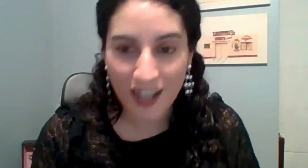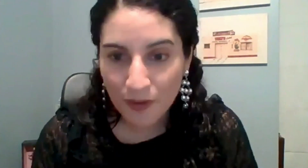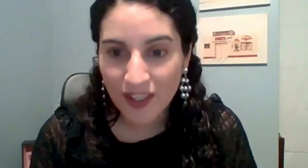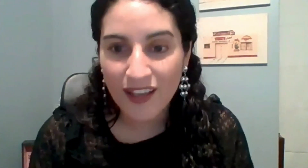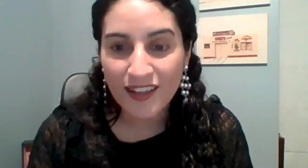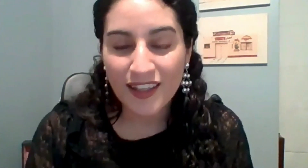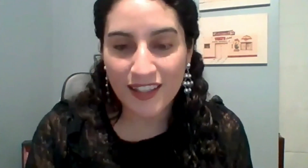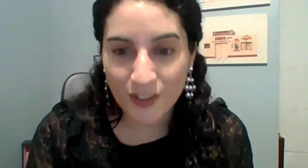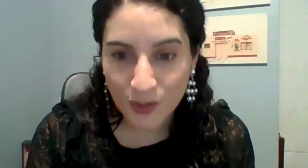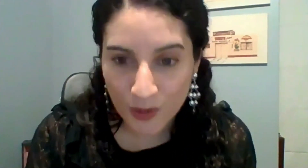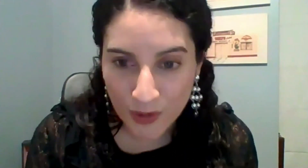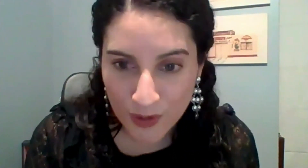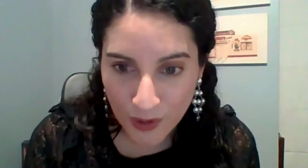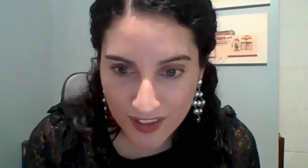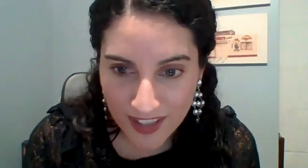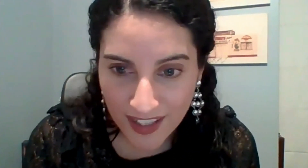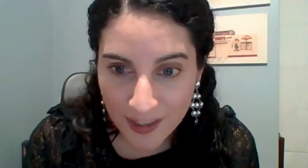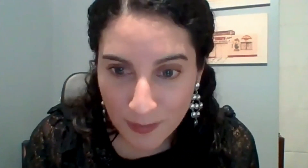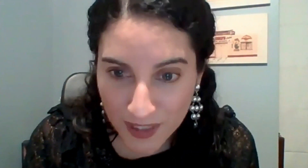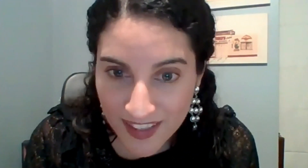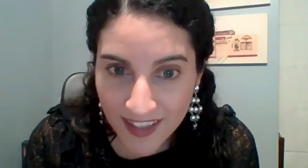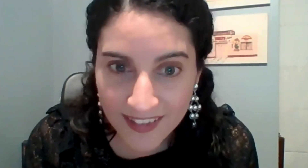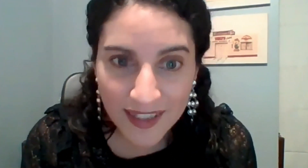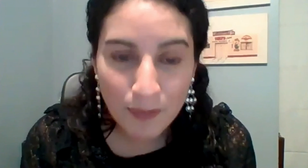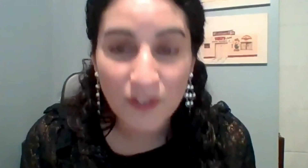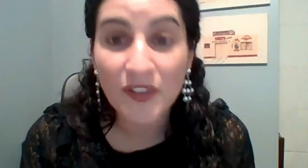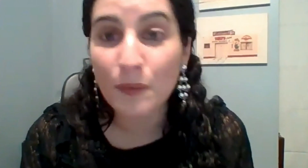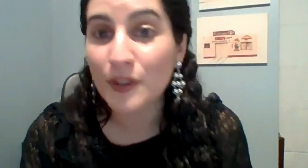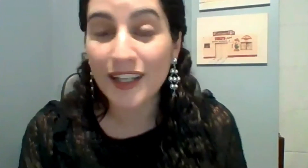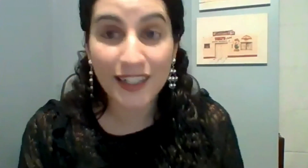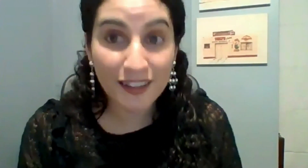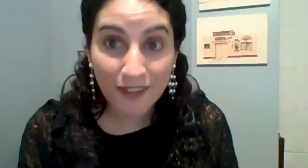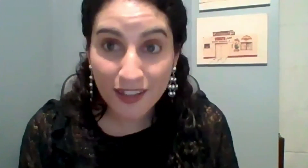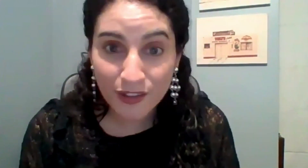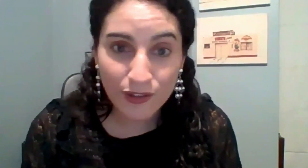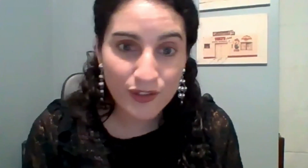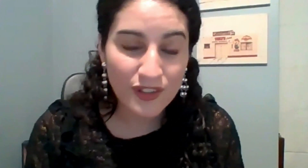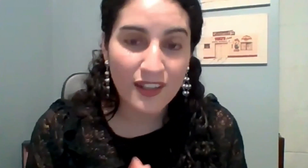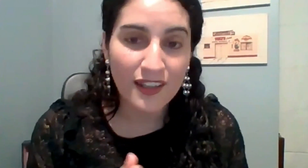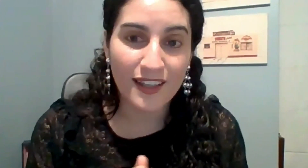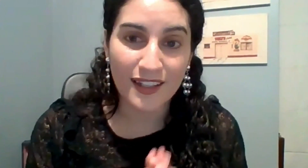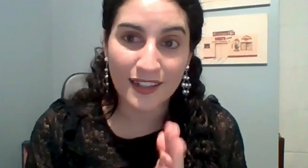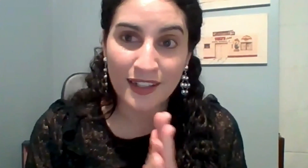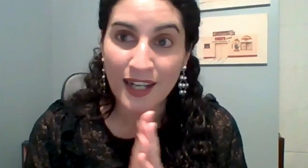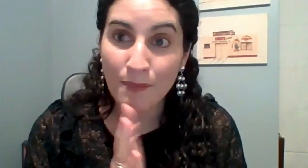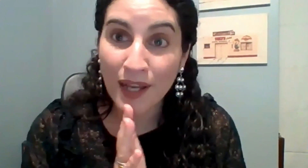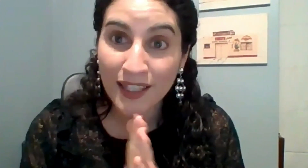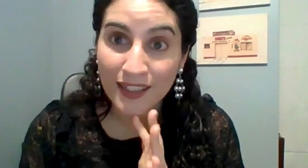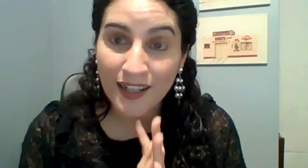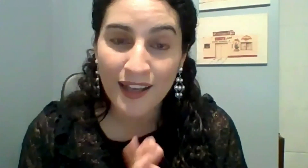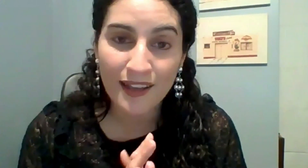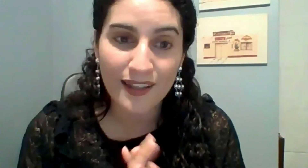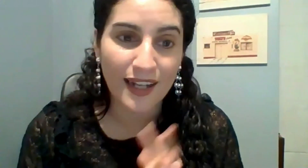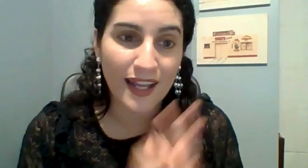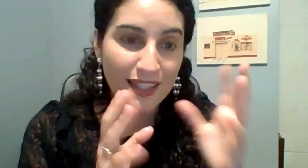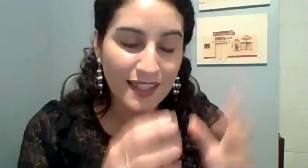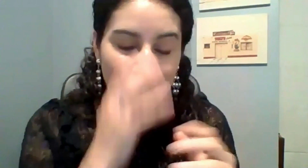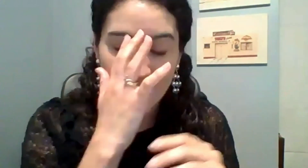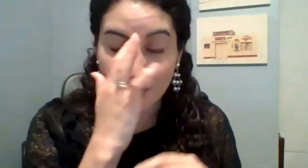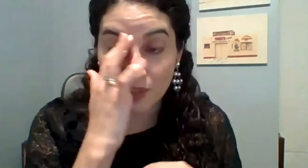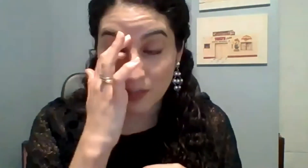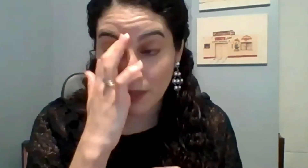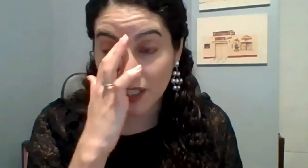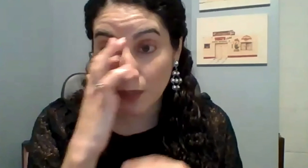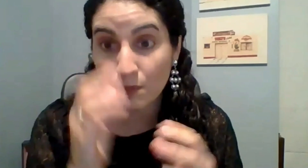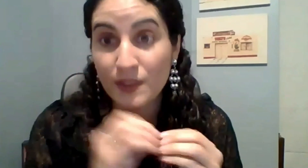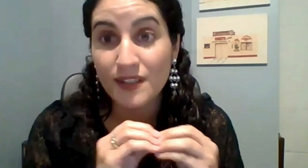Jorge, Claudia, y a todos los que están aquí presentes. Por favor, escríbanos en la página, en la guía y